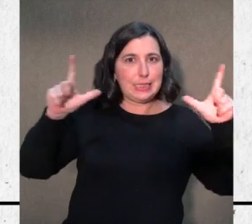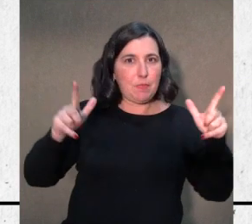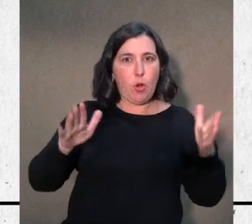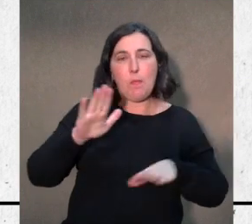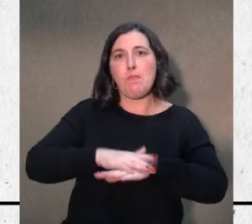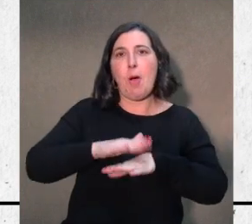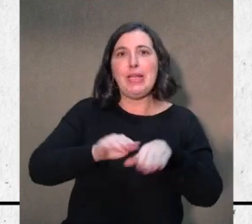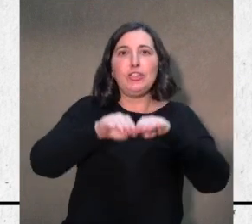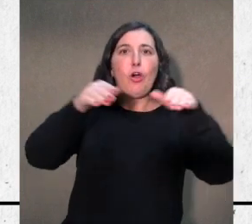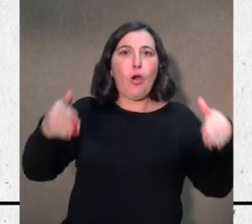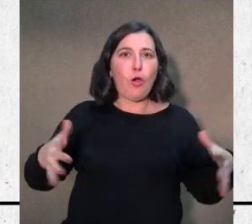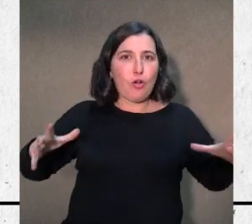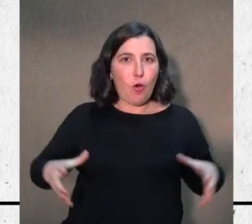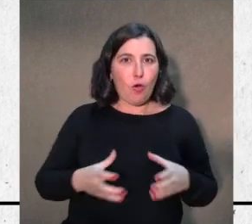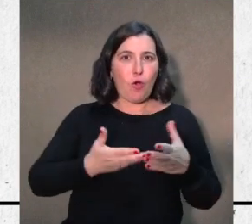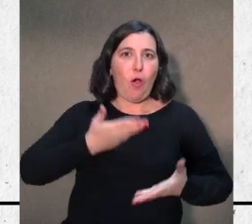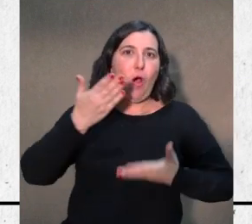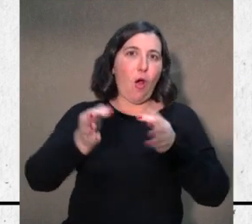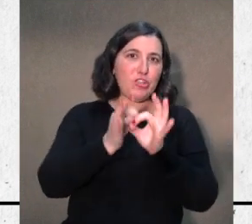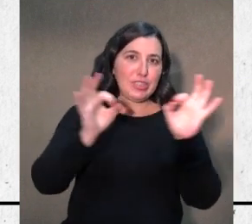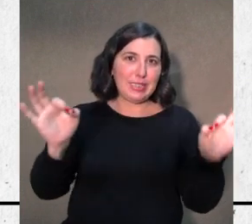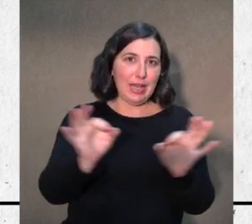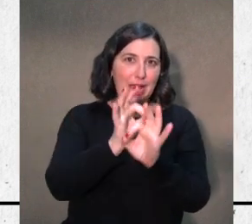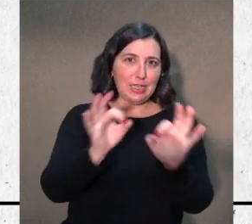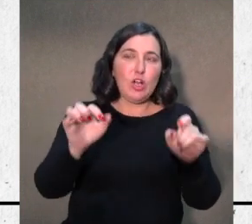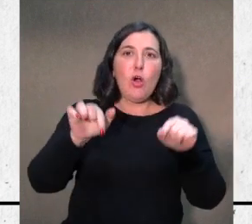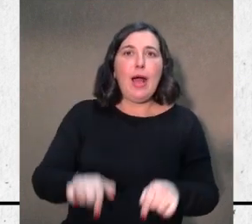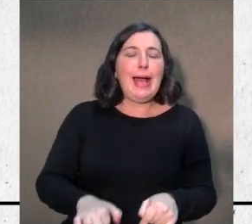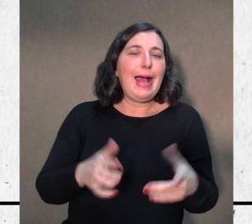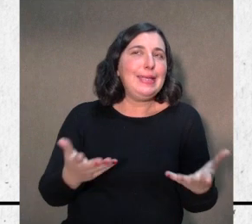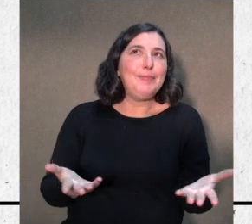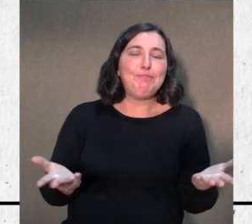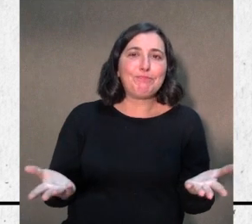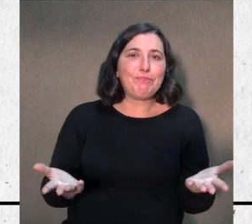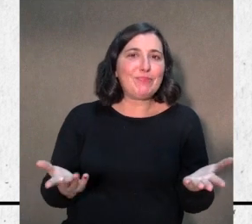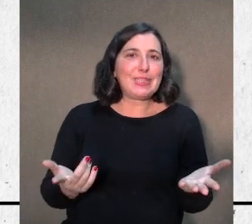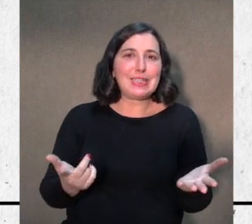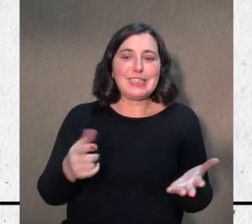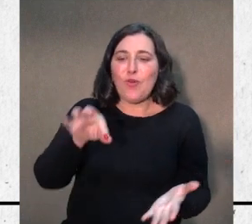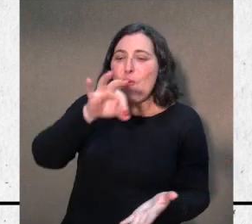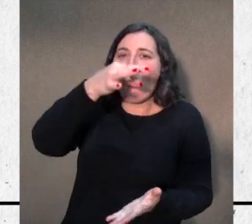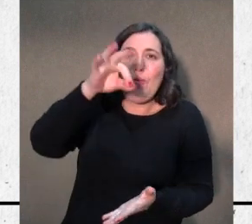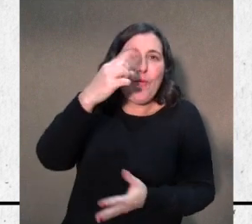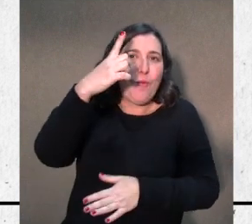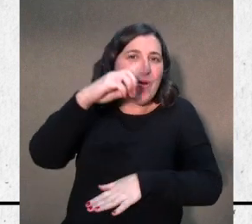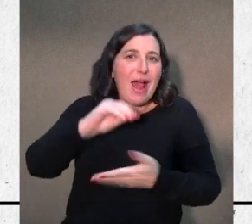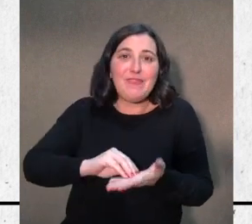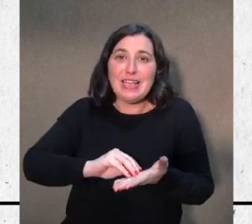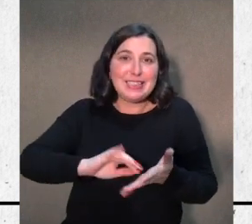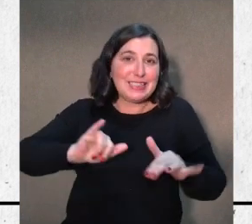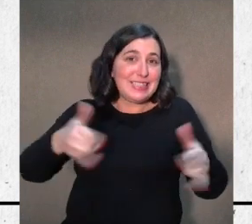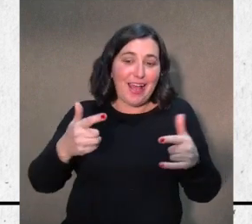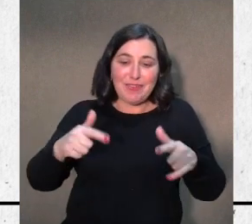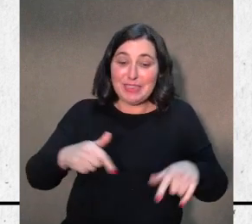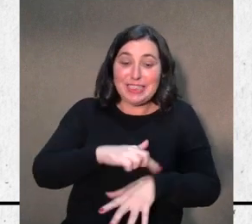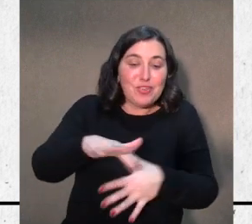es una cuestión aparte irrepetible, porque pasó y ahí quedó. Pueden quedar grabado, pero es un